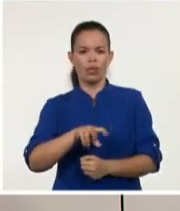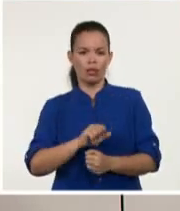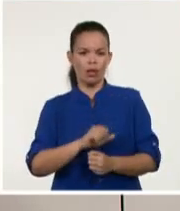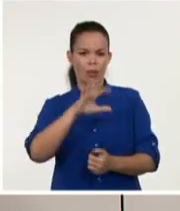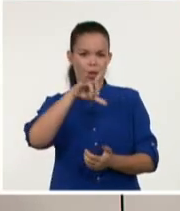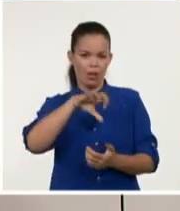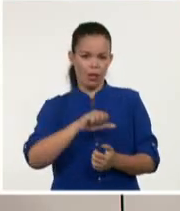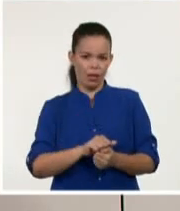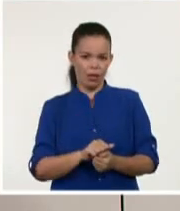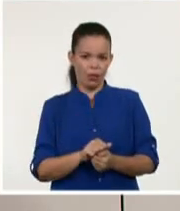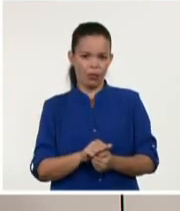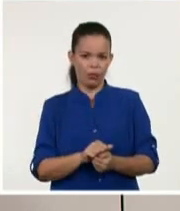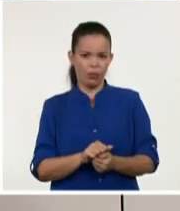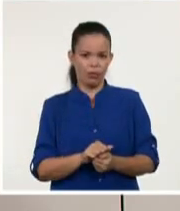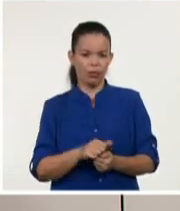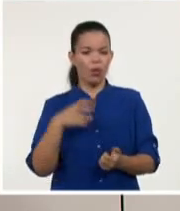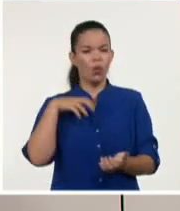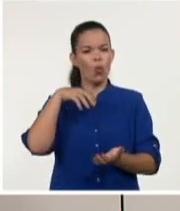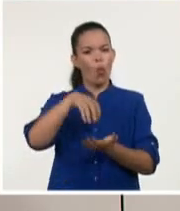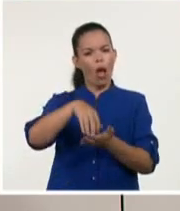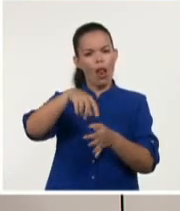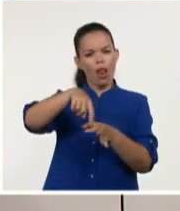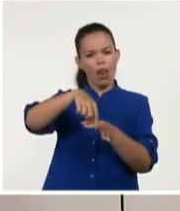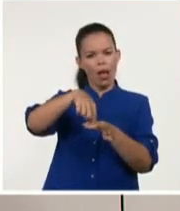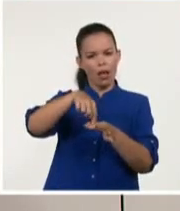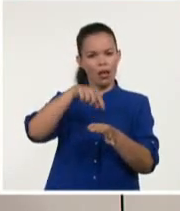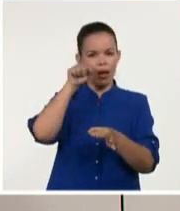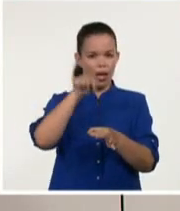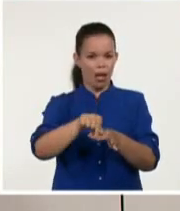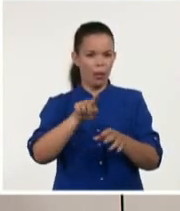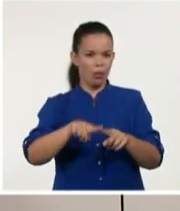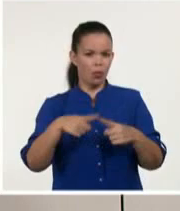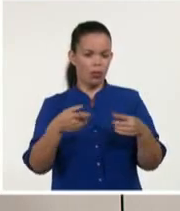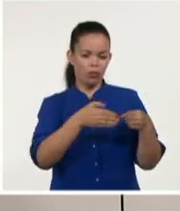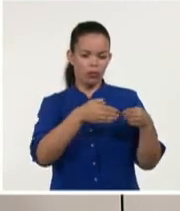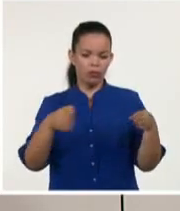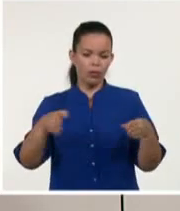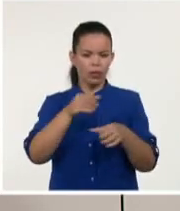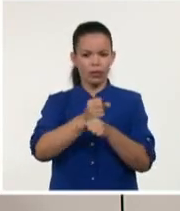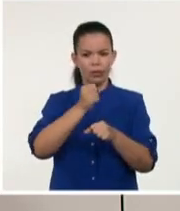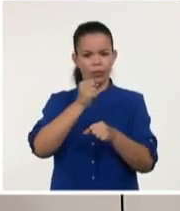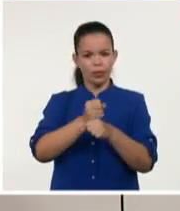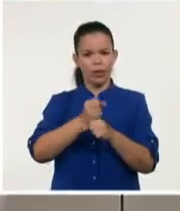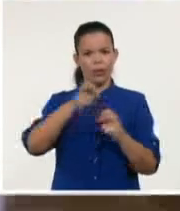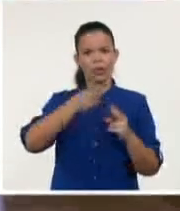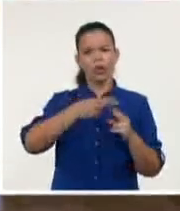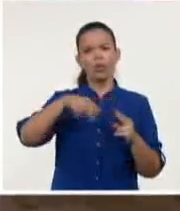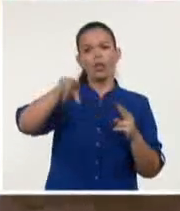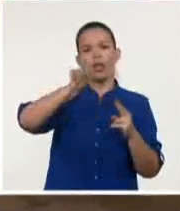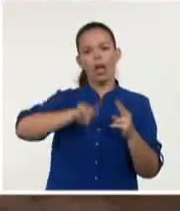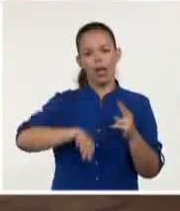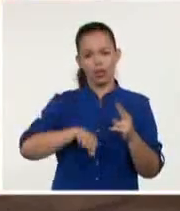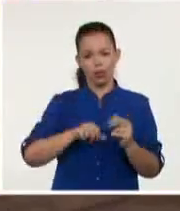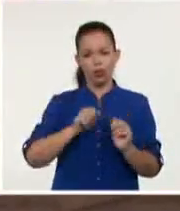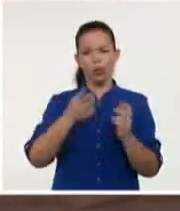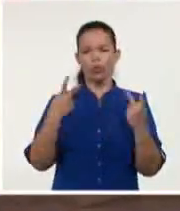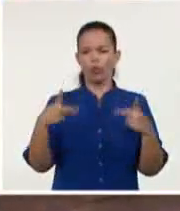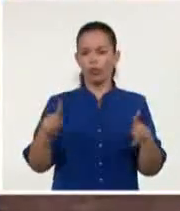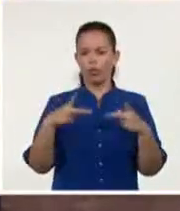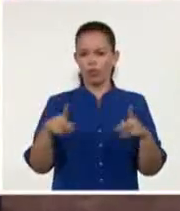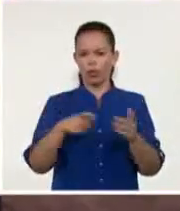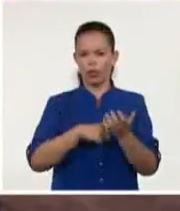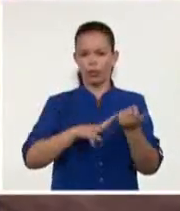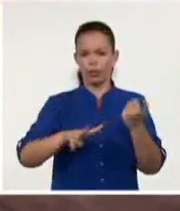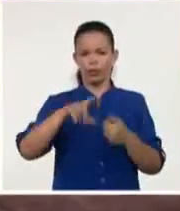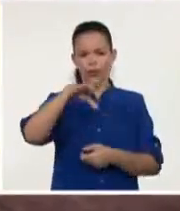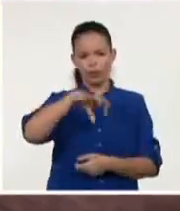Juventud. Se destacó la trayectoria artística del creador y su paso por el teatro profesional Pinero.